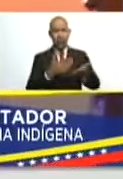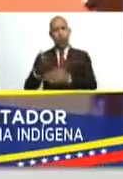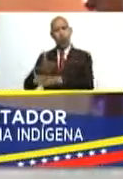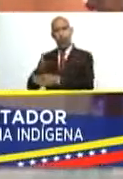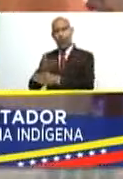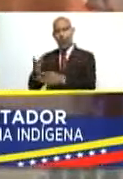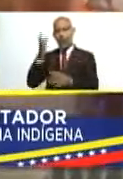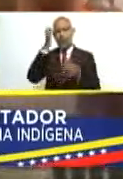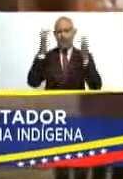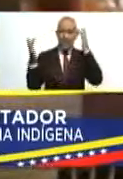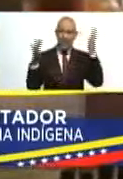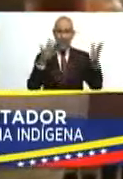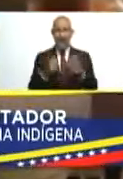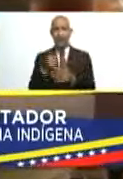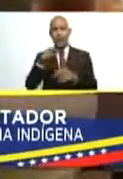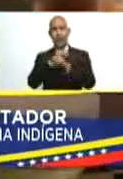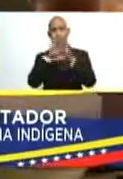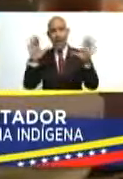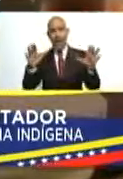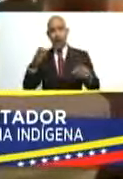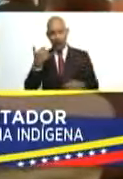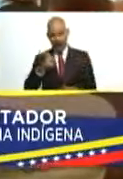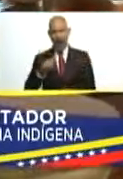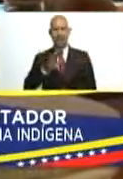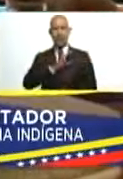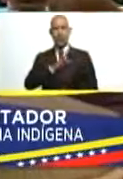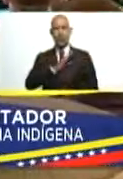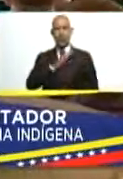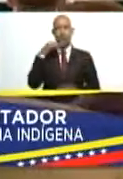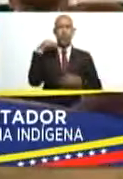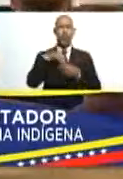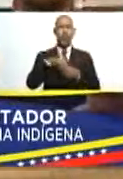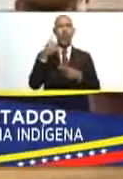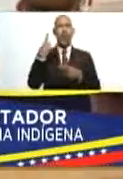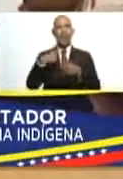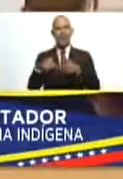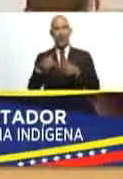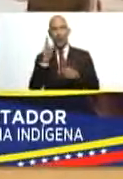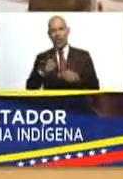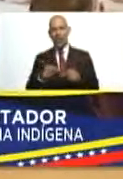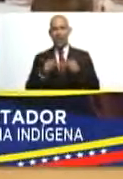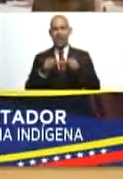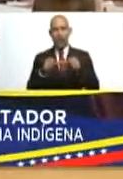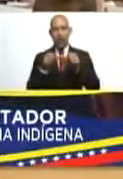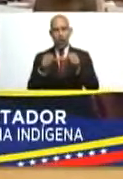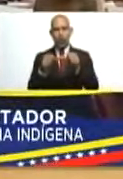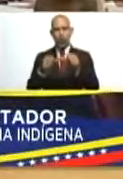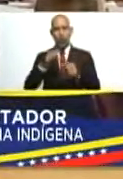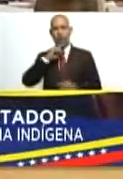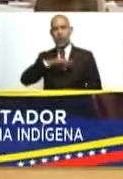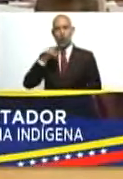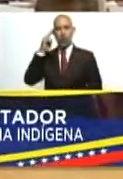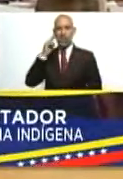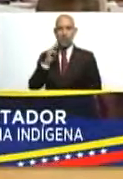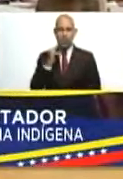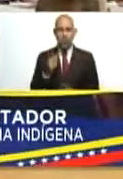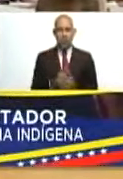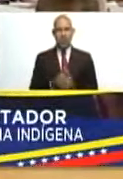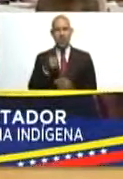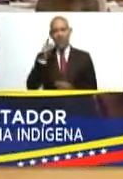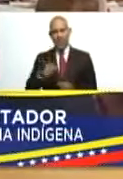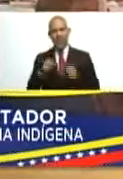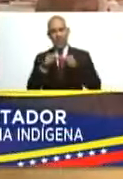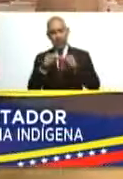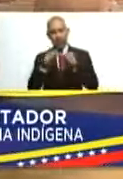estrategia tan clara que la tenemos, de seguir el legado histórico de Bolívar, de seguir el legado histórico